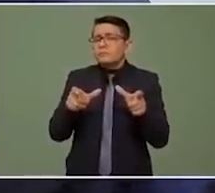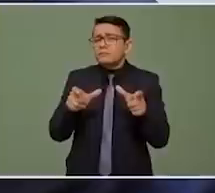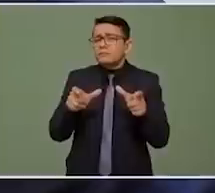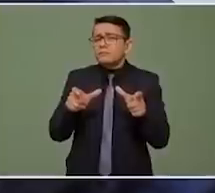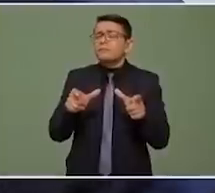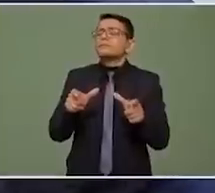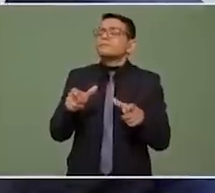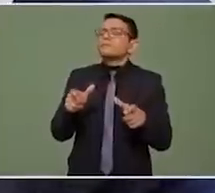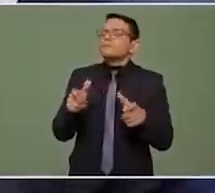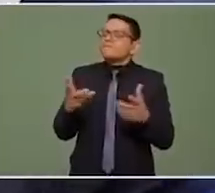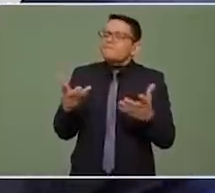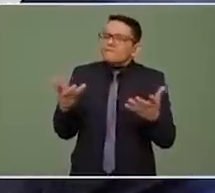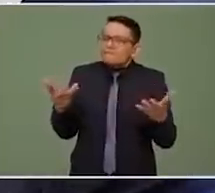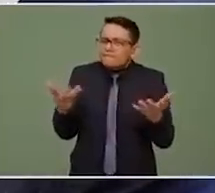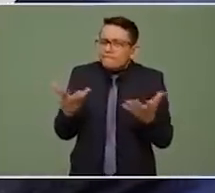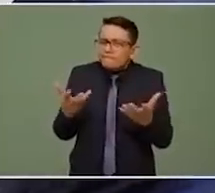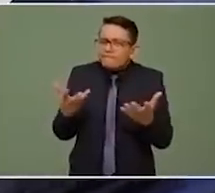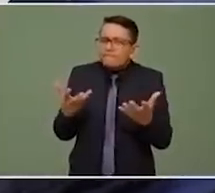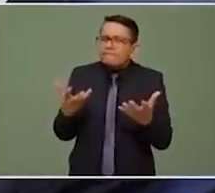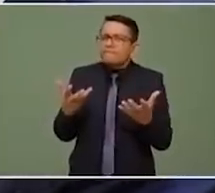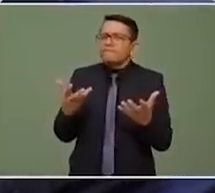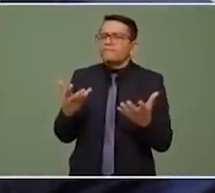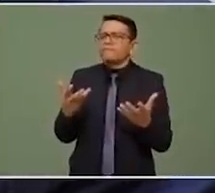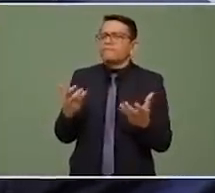impide que